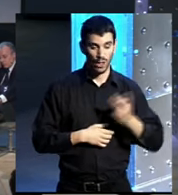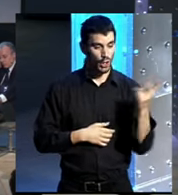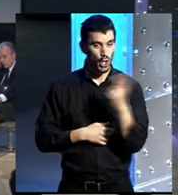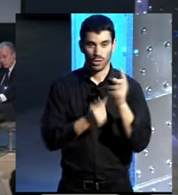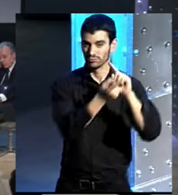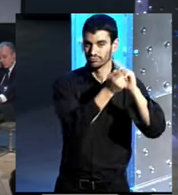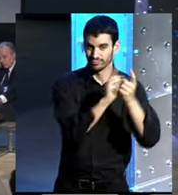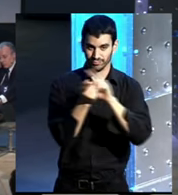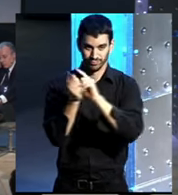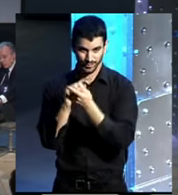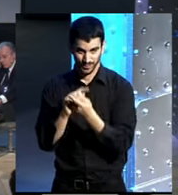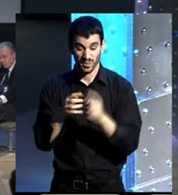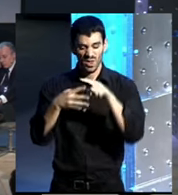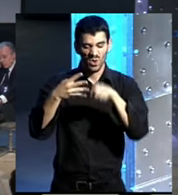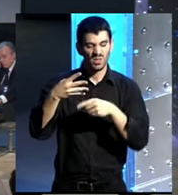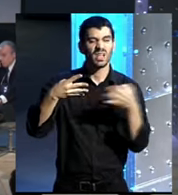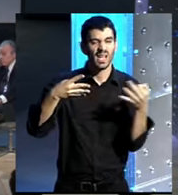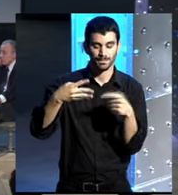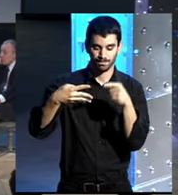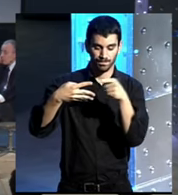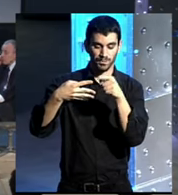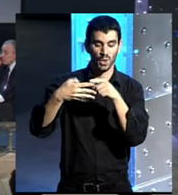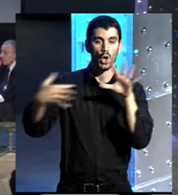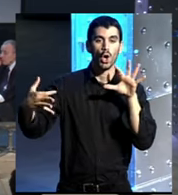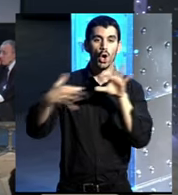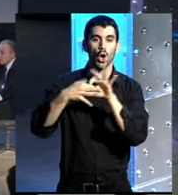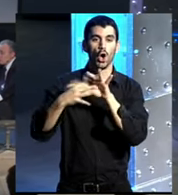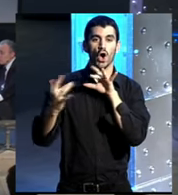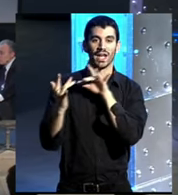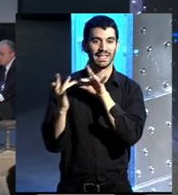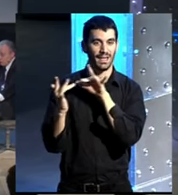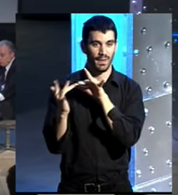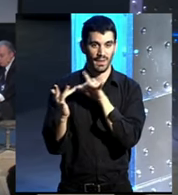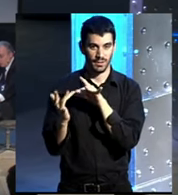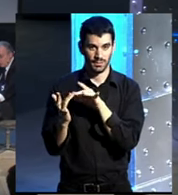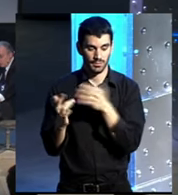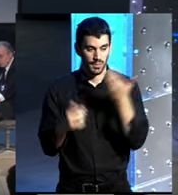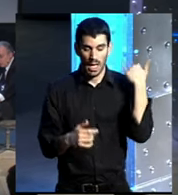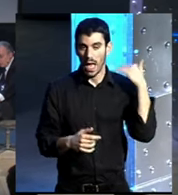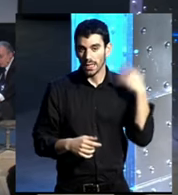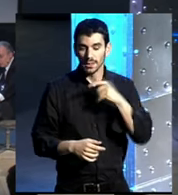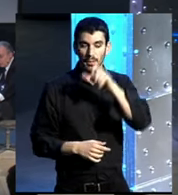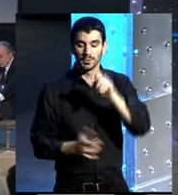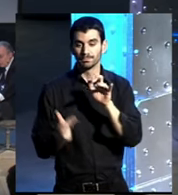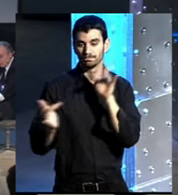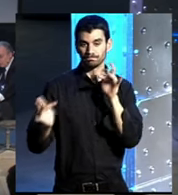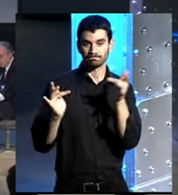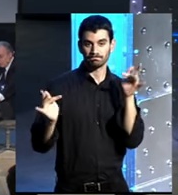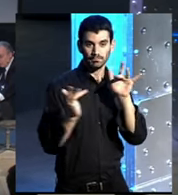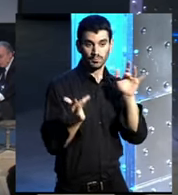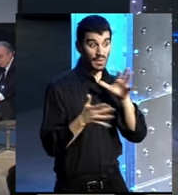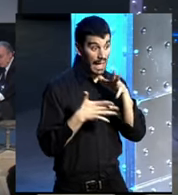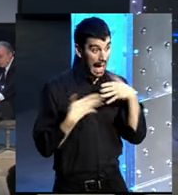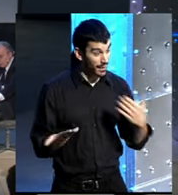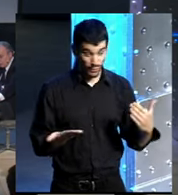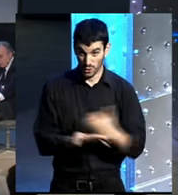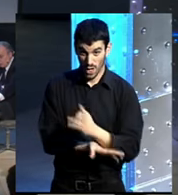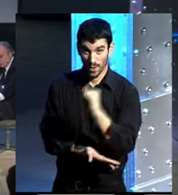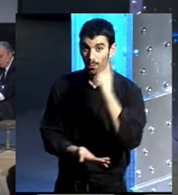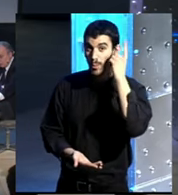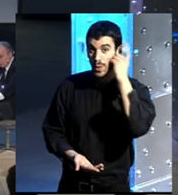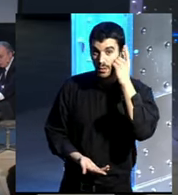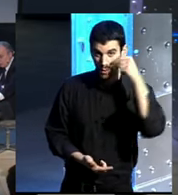la conectividad. Nunca antes hemos estado tan conectados y todos tenemos móvil, aquí y en